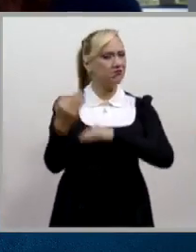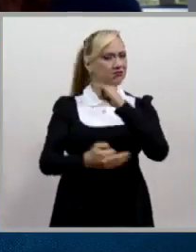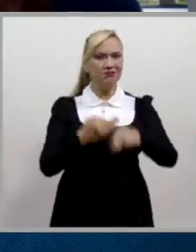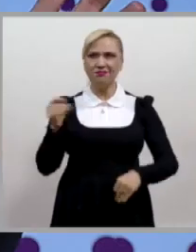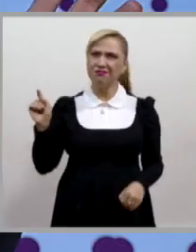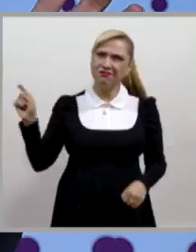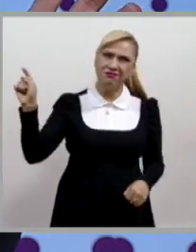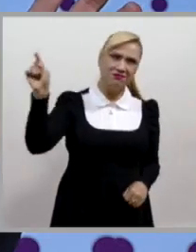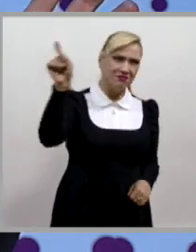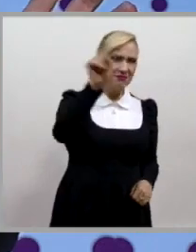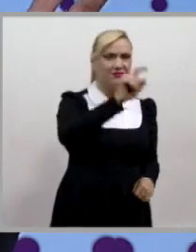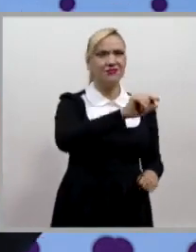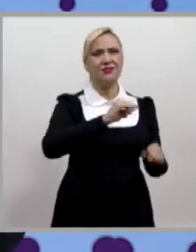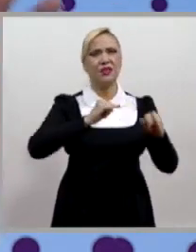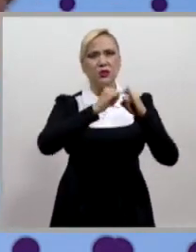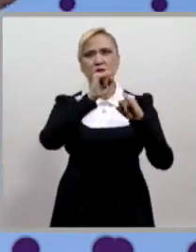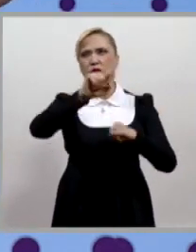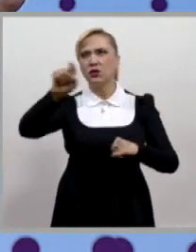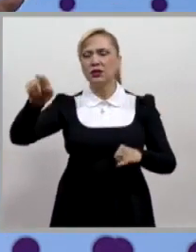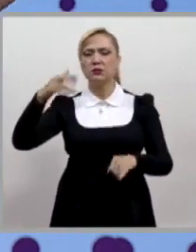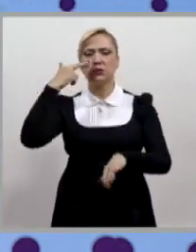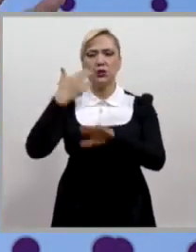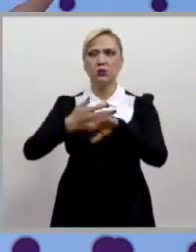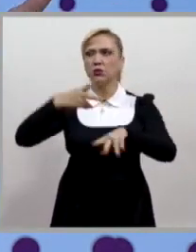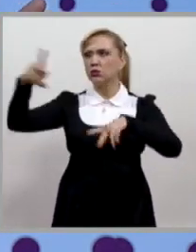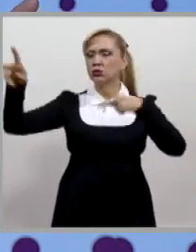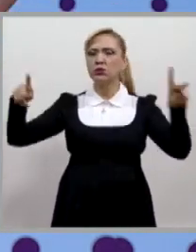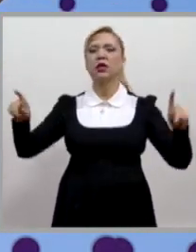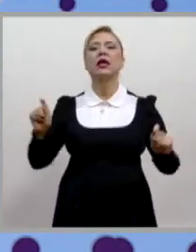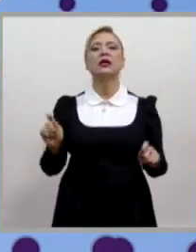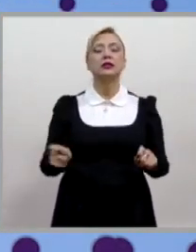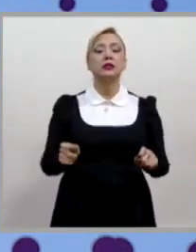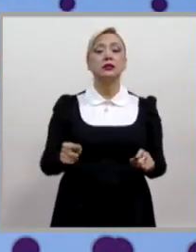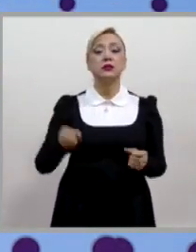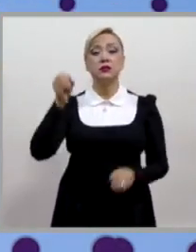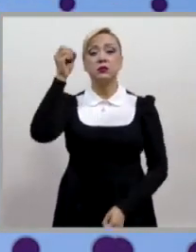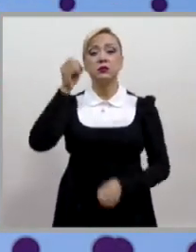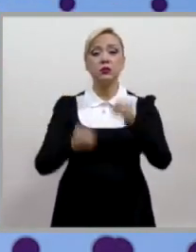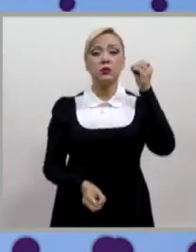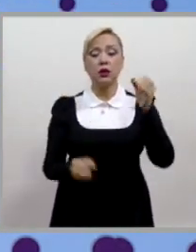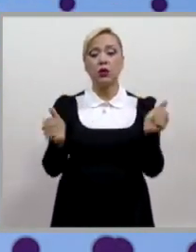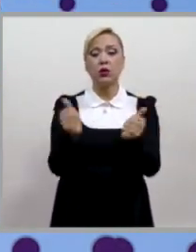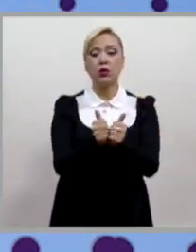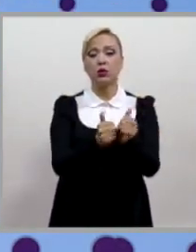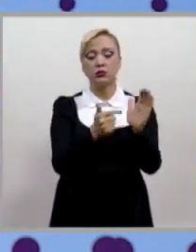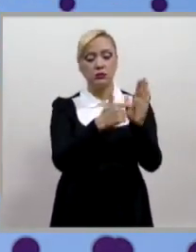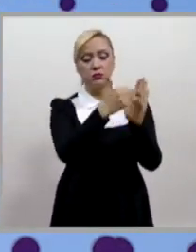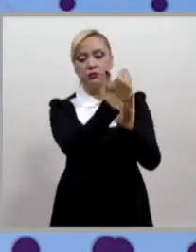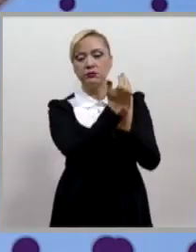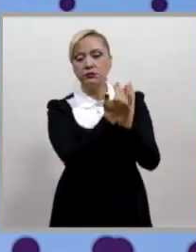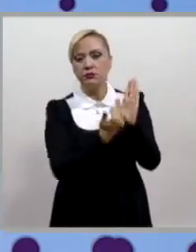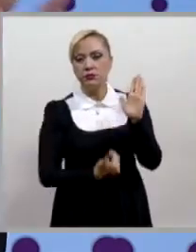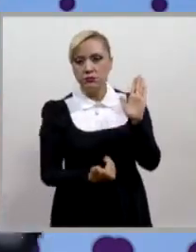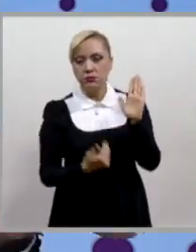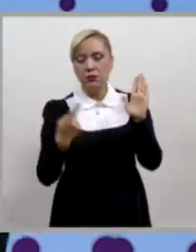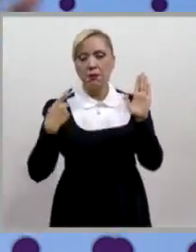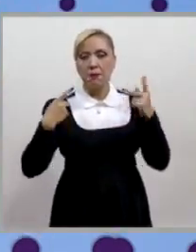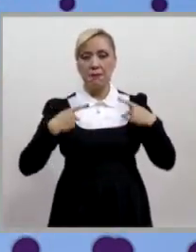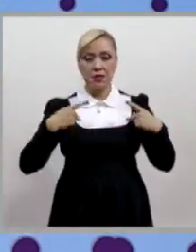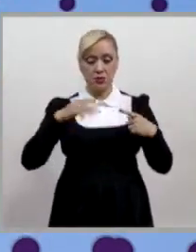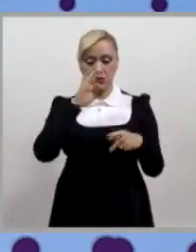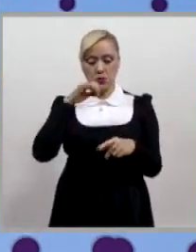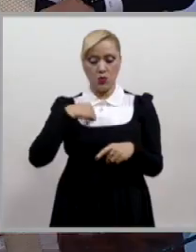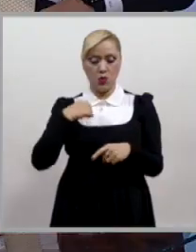autoridades en el ámbito de sus respectivas competencias, de juzgar con base en una serie de principios. Eso significa que la persona juzgadora,